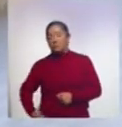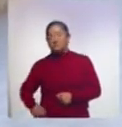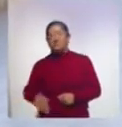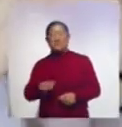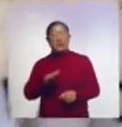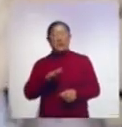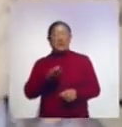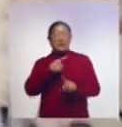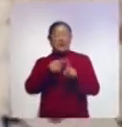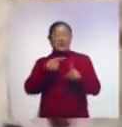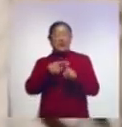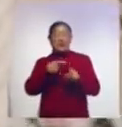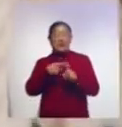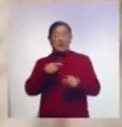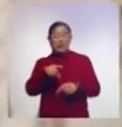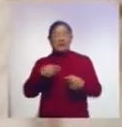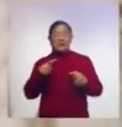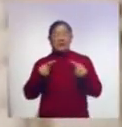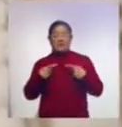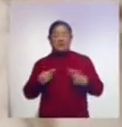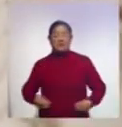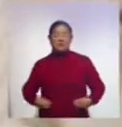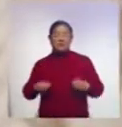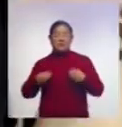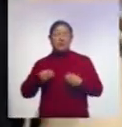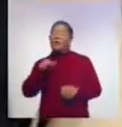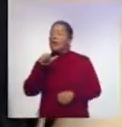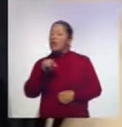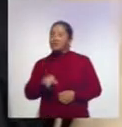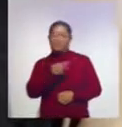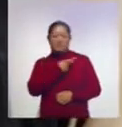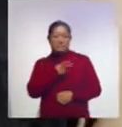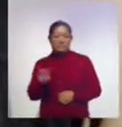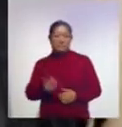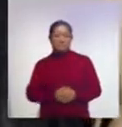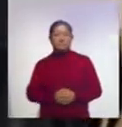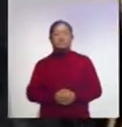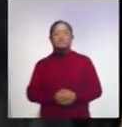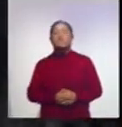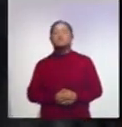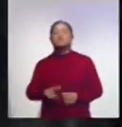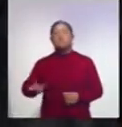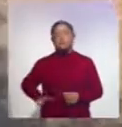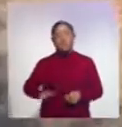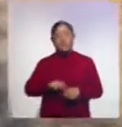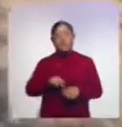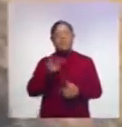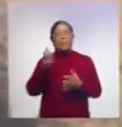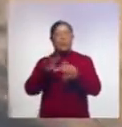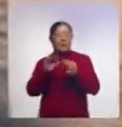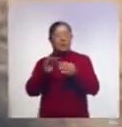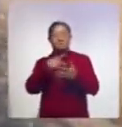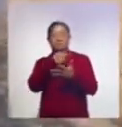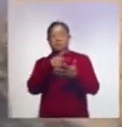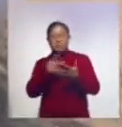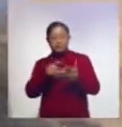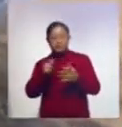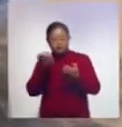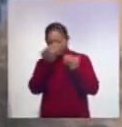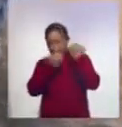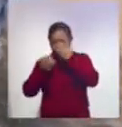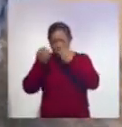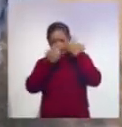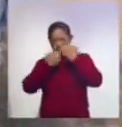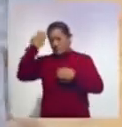a la mitad de las personas que viven en esa condición en la entidad. Marco Mena explicó que el programa se diseñó con base en la experiencia